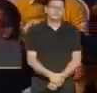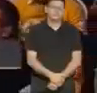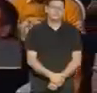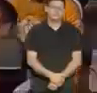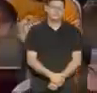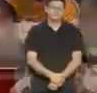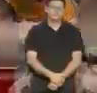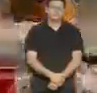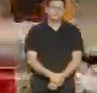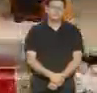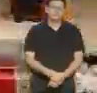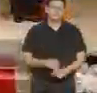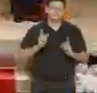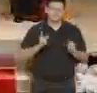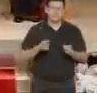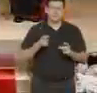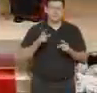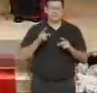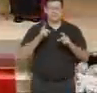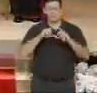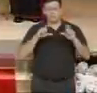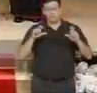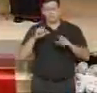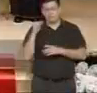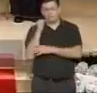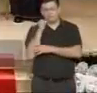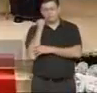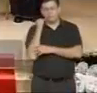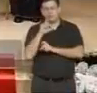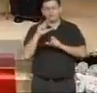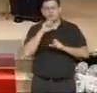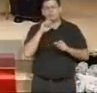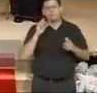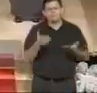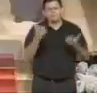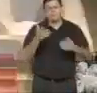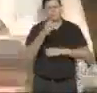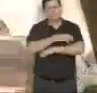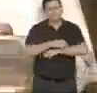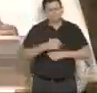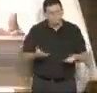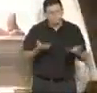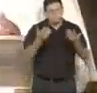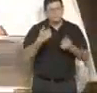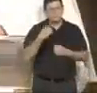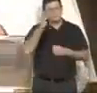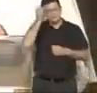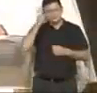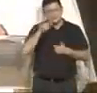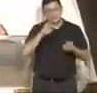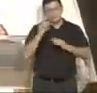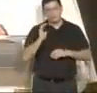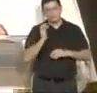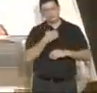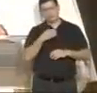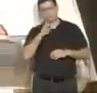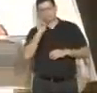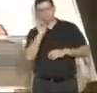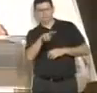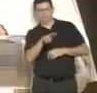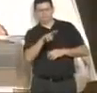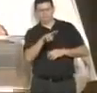También un aspecto fundamental para promover a los pobres está en el modo en que los vemos.